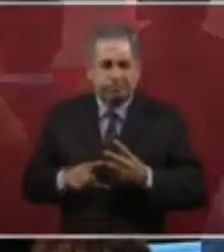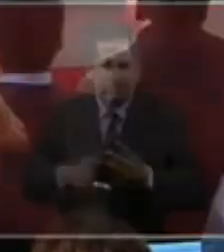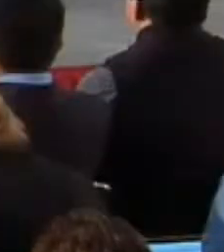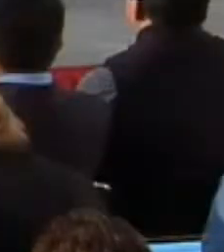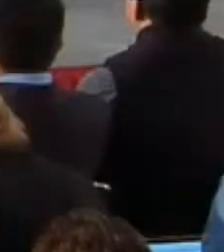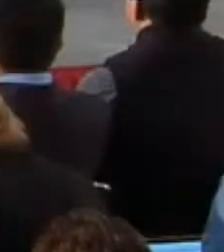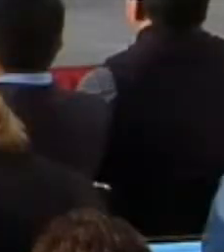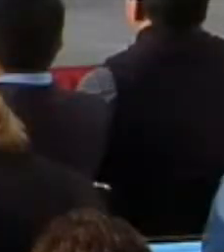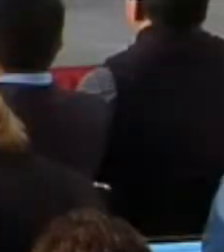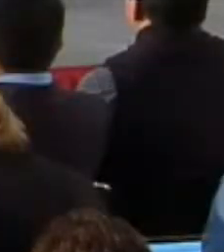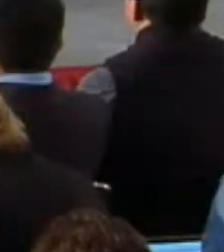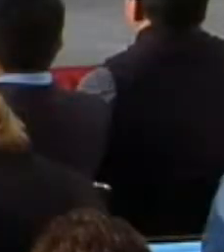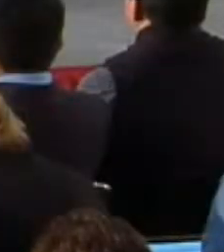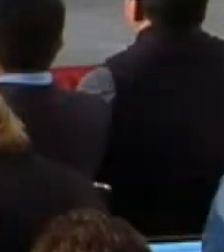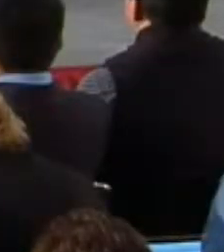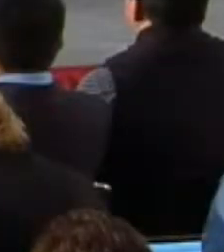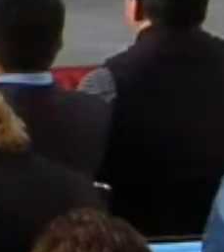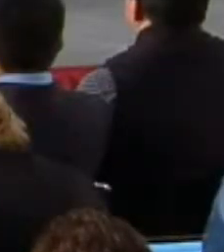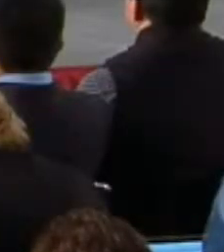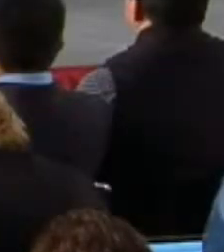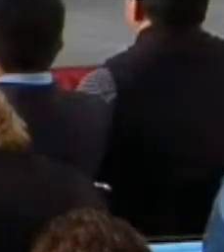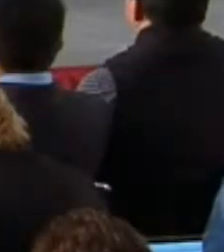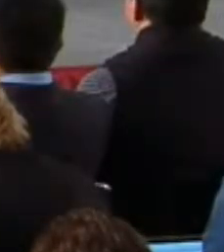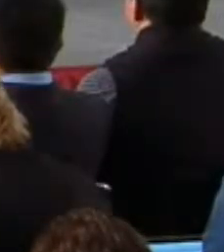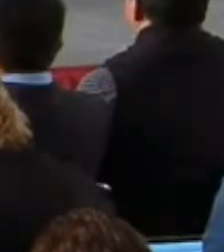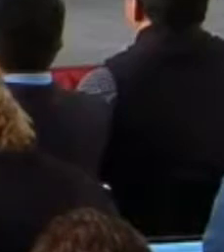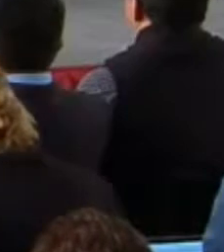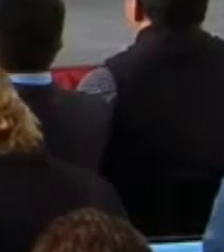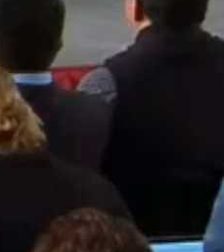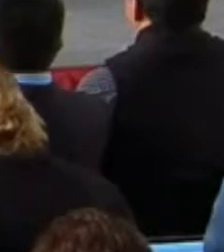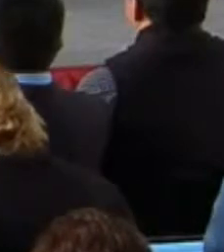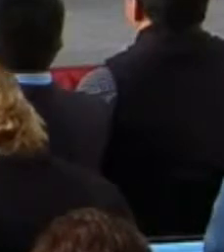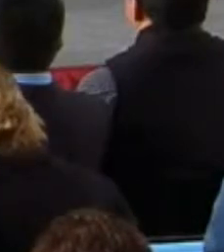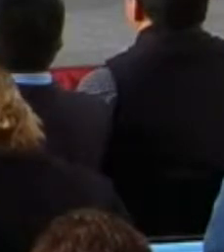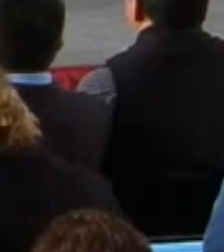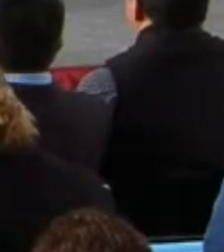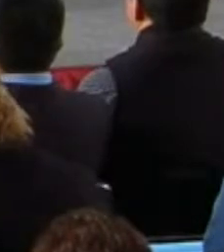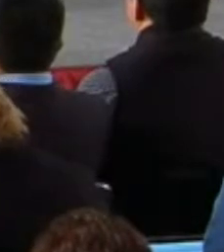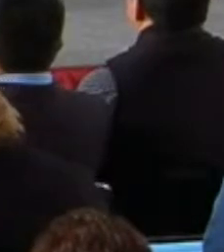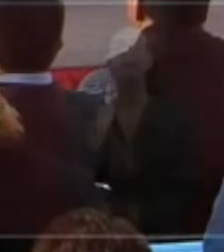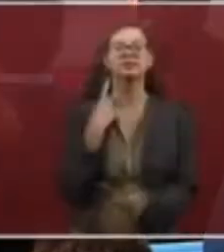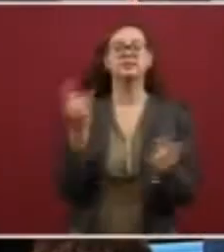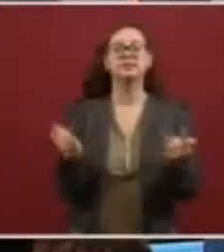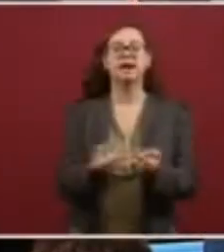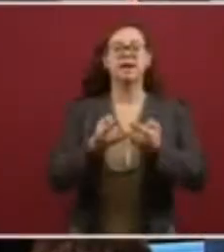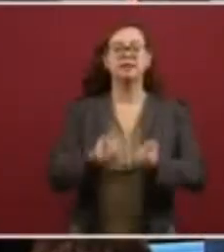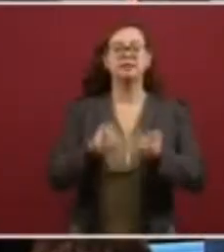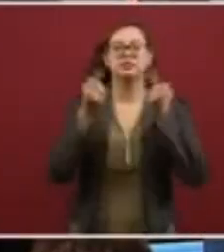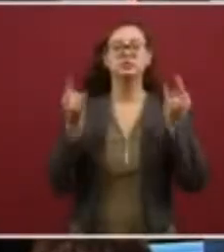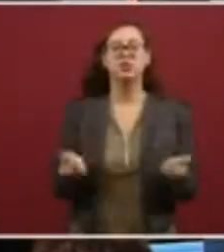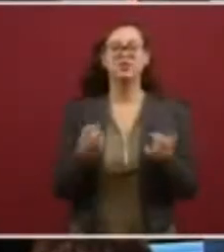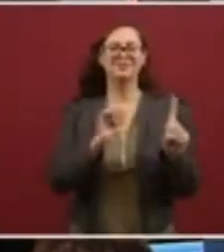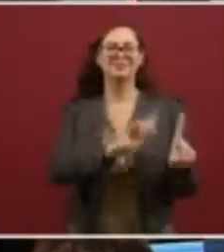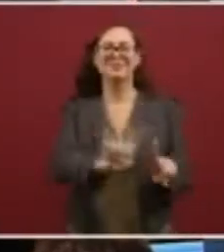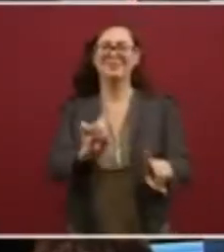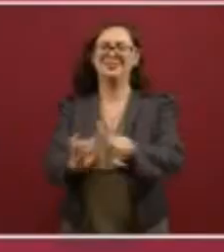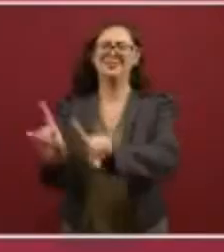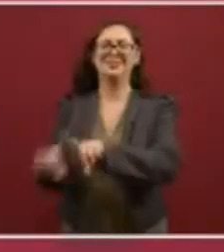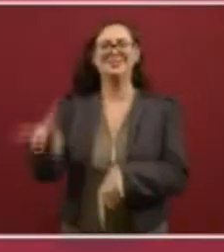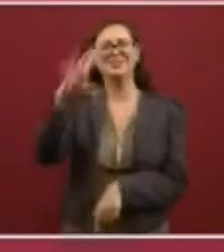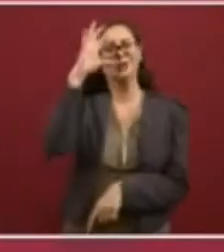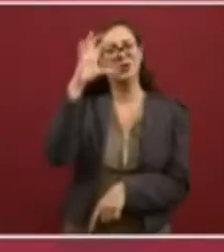para evitar la guerra, la política que es historia, en fin, tantas definiciones.